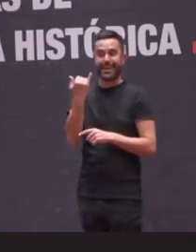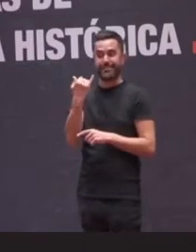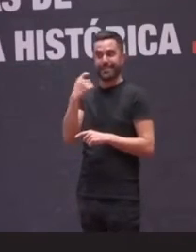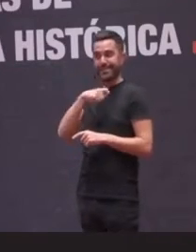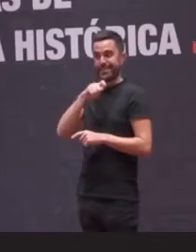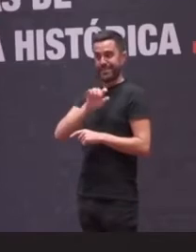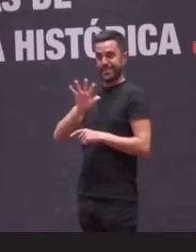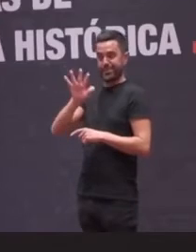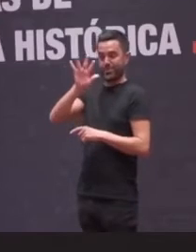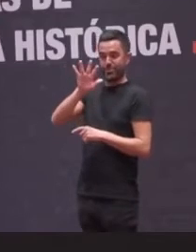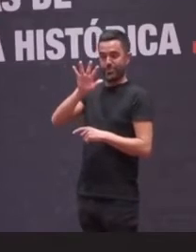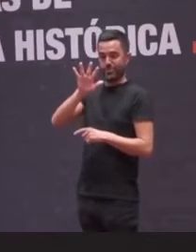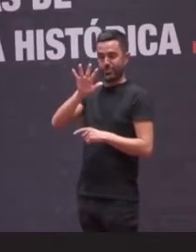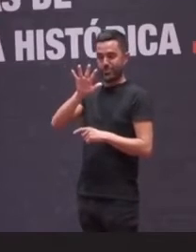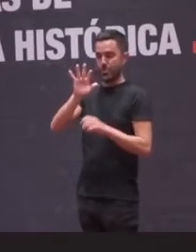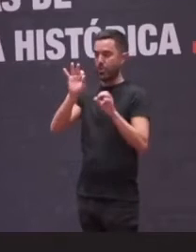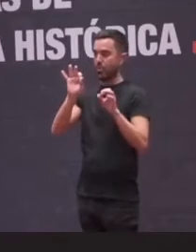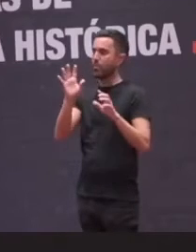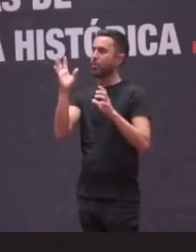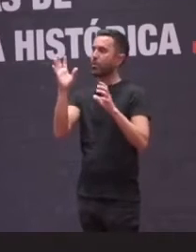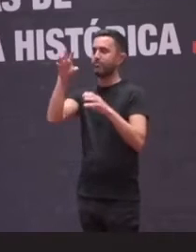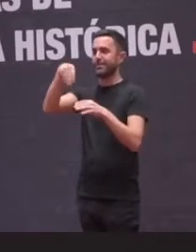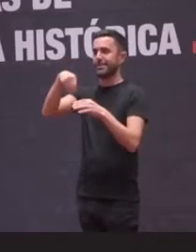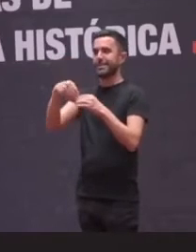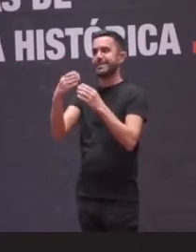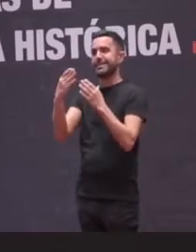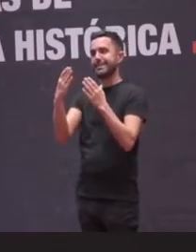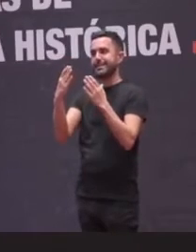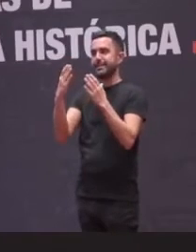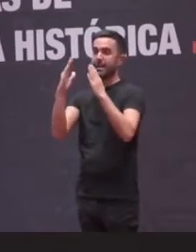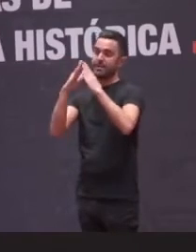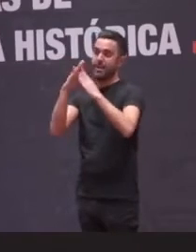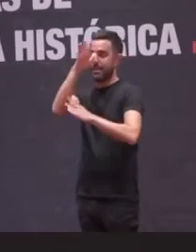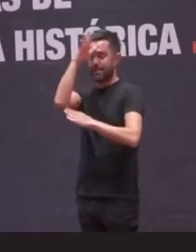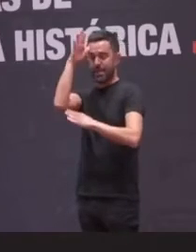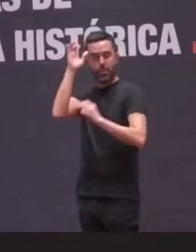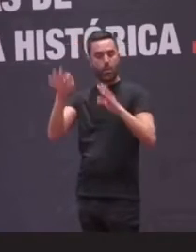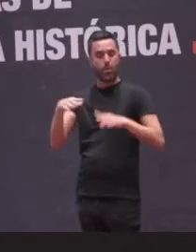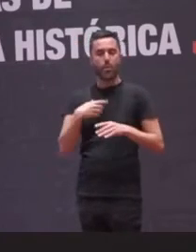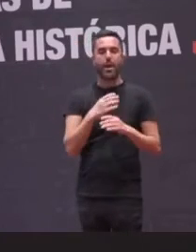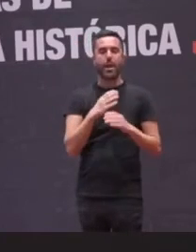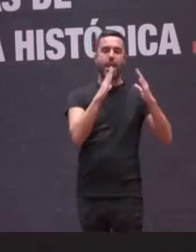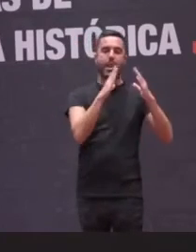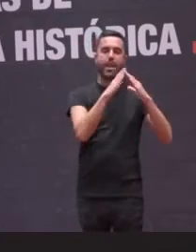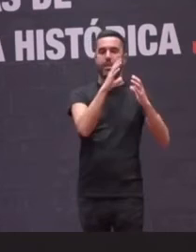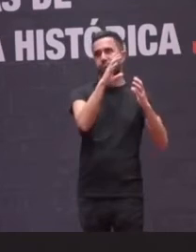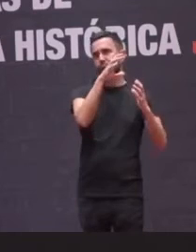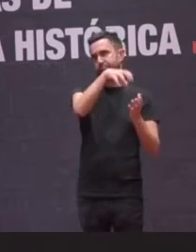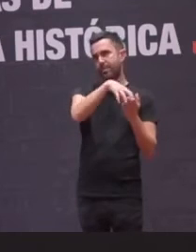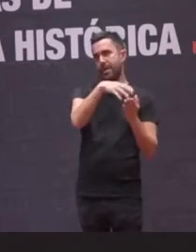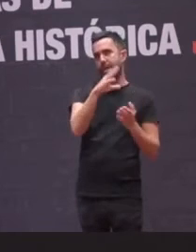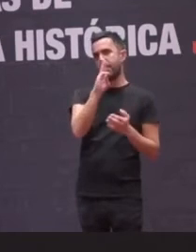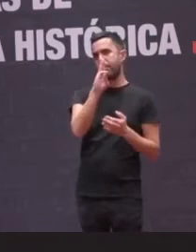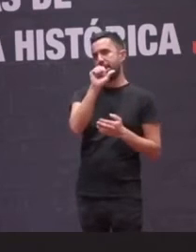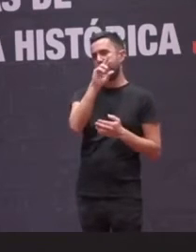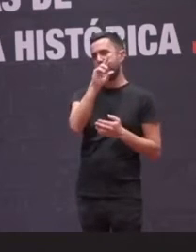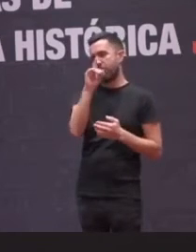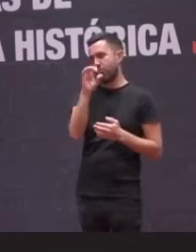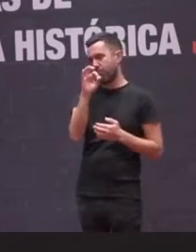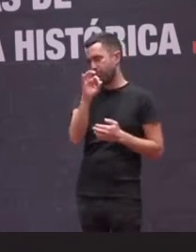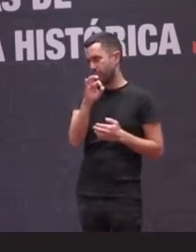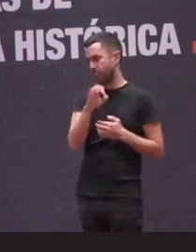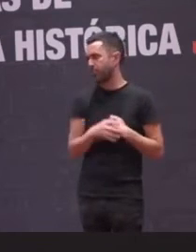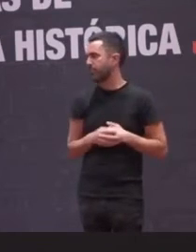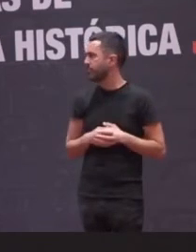Brán, igual que el Pardo. E quen xestionaba aquilo era a Casa Civil do xefe do Estado. Un galego, que era o